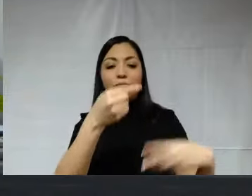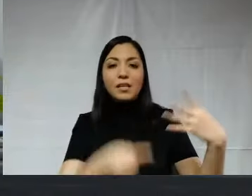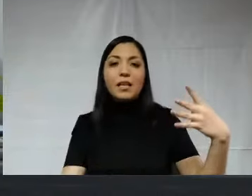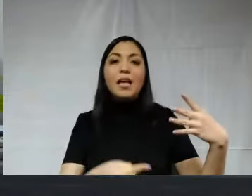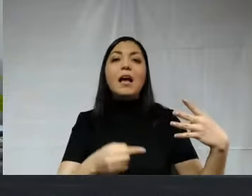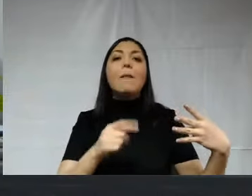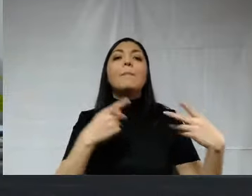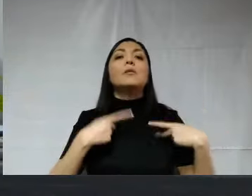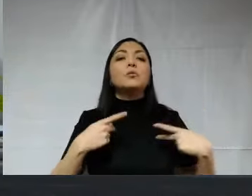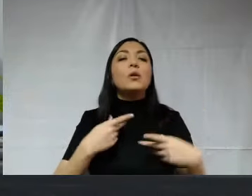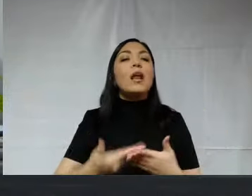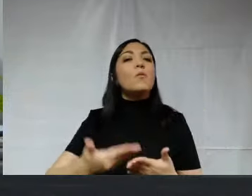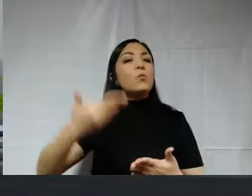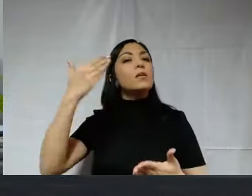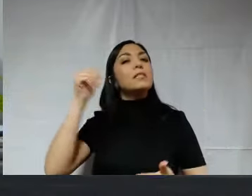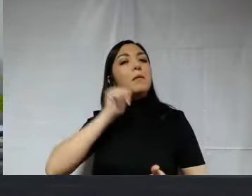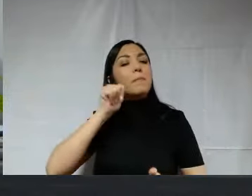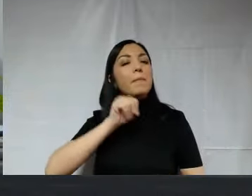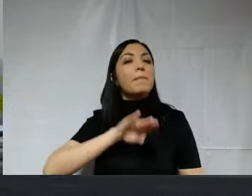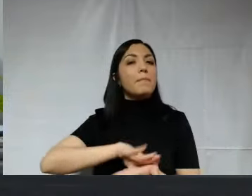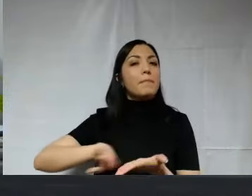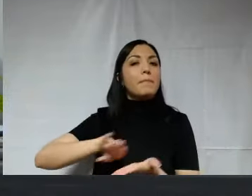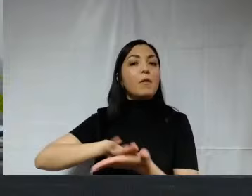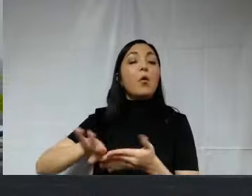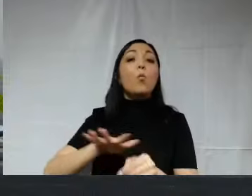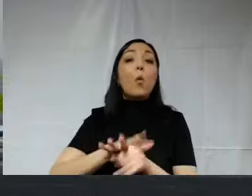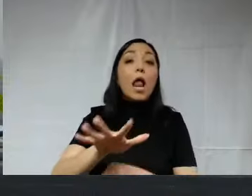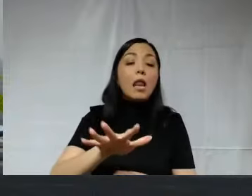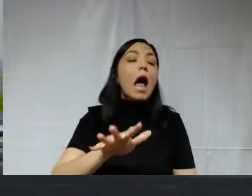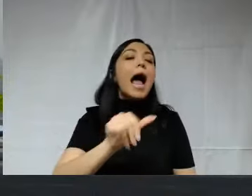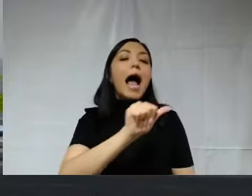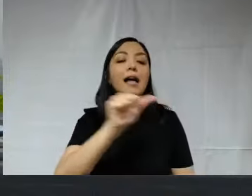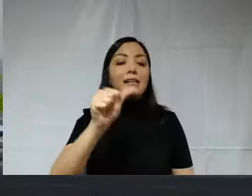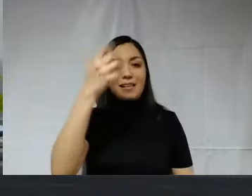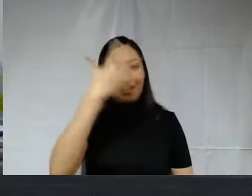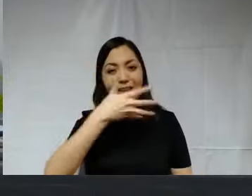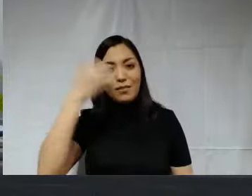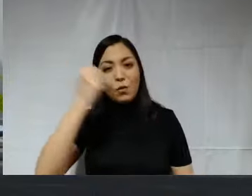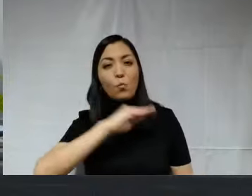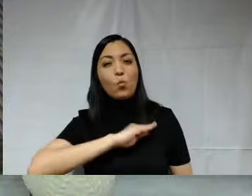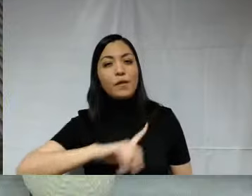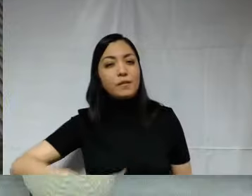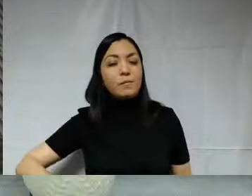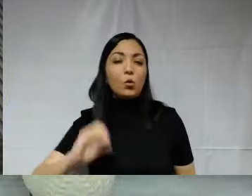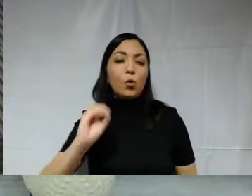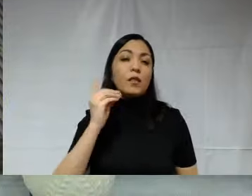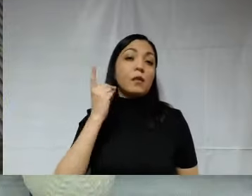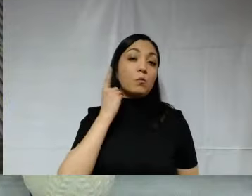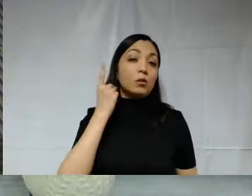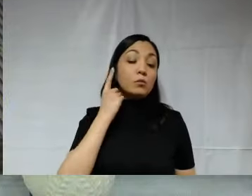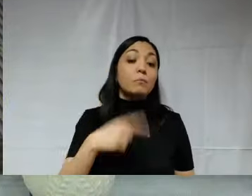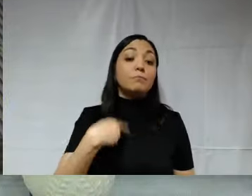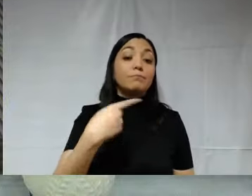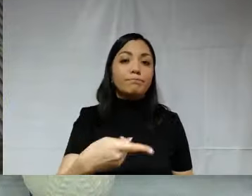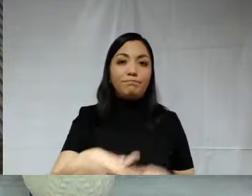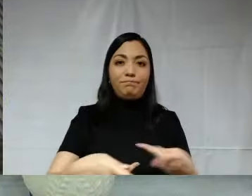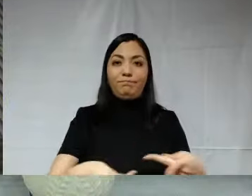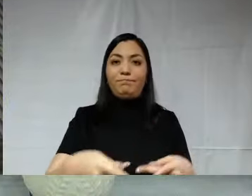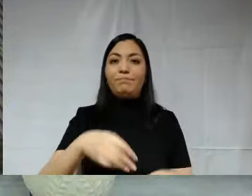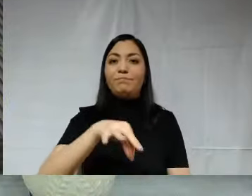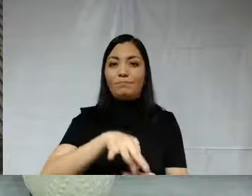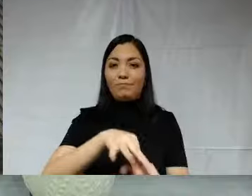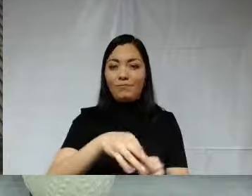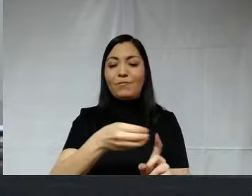en el proceso electoral local concurrente 2023-2024 en el estado de Jalisco Gracias secretario de lectura por favor a los puntos de